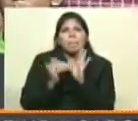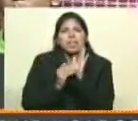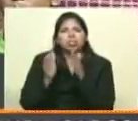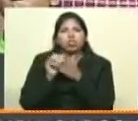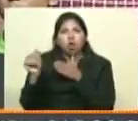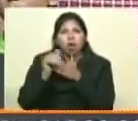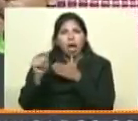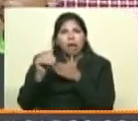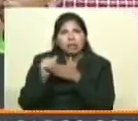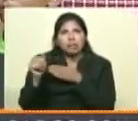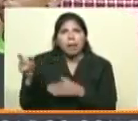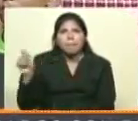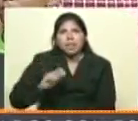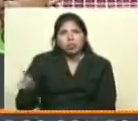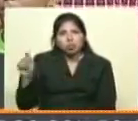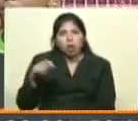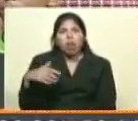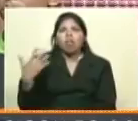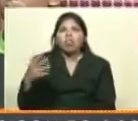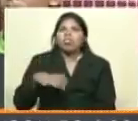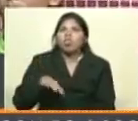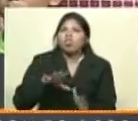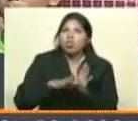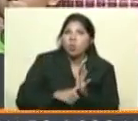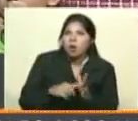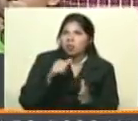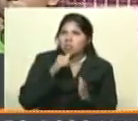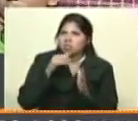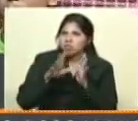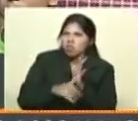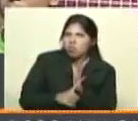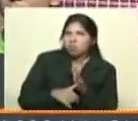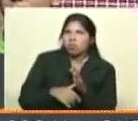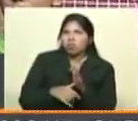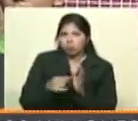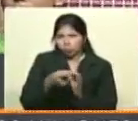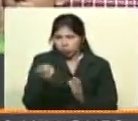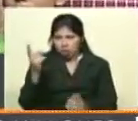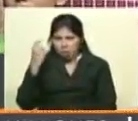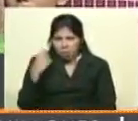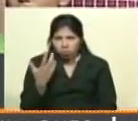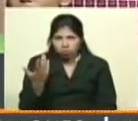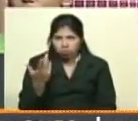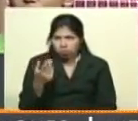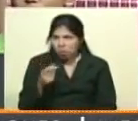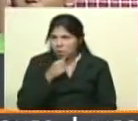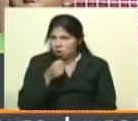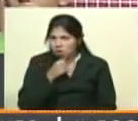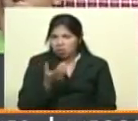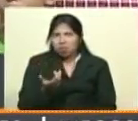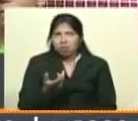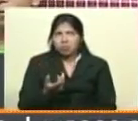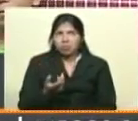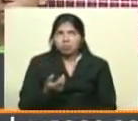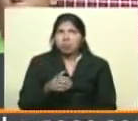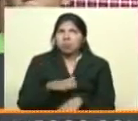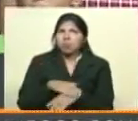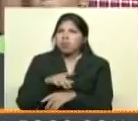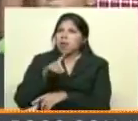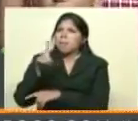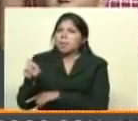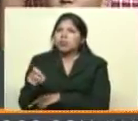saca? ¿De dónde se los robó Julio Borges? ¿A quién se los robó? ¿Ustedes no se preguntan eso, los periodistas? ¿Por qué no le preguntan